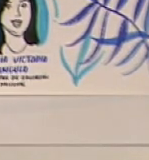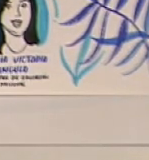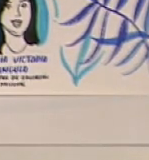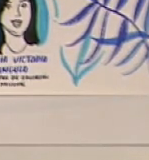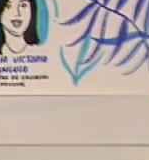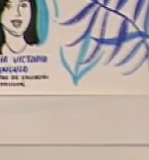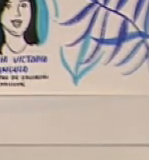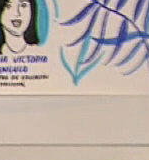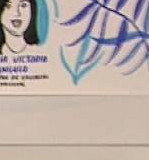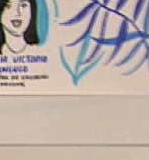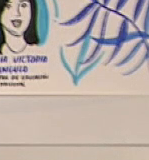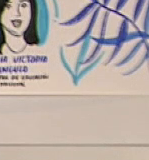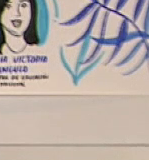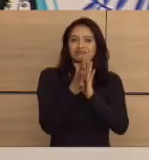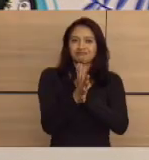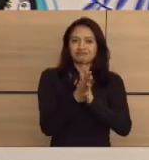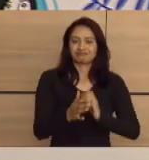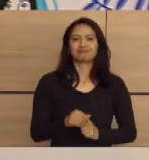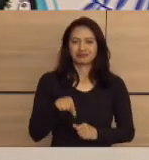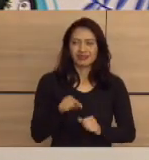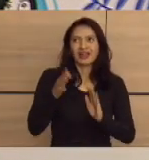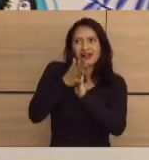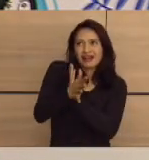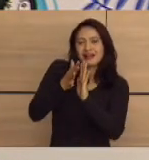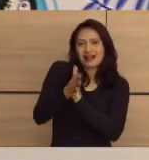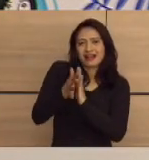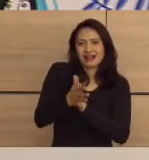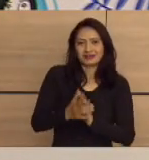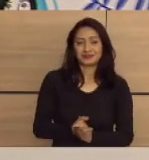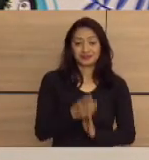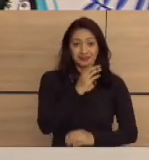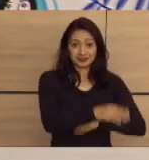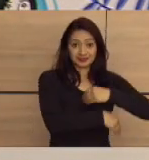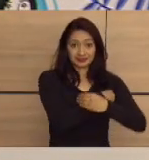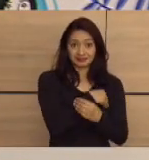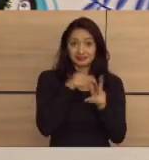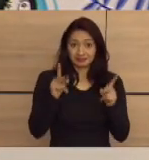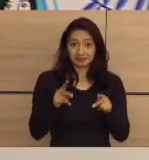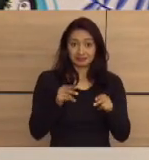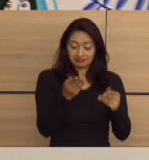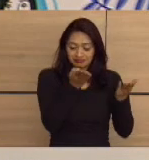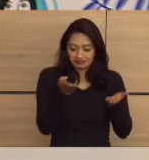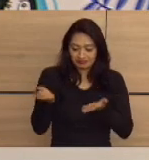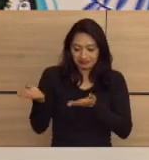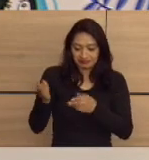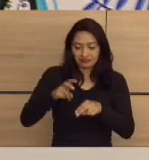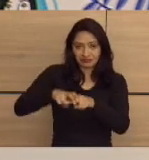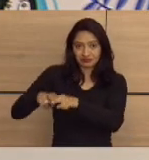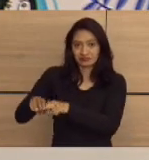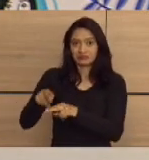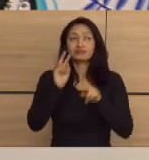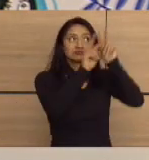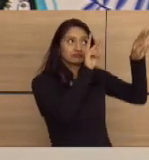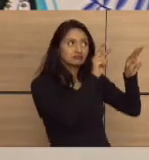ahora en el contenido del conversatorio. Mientras la ministra y los panelistas revisan esa